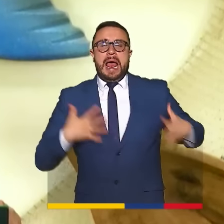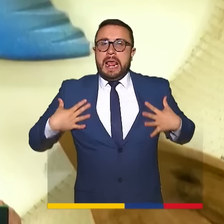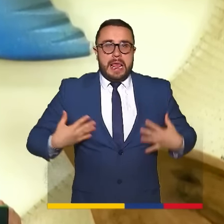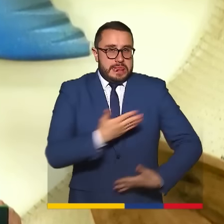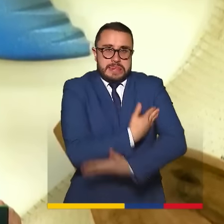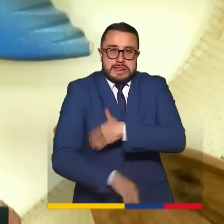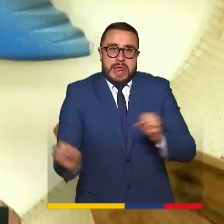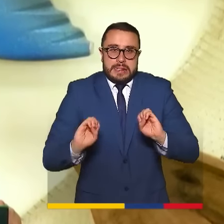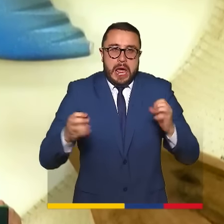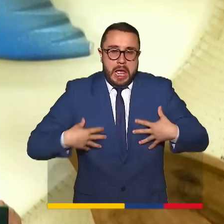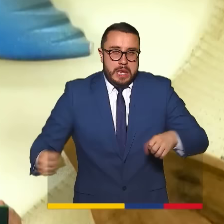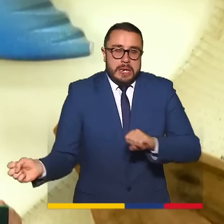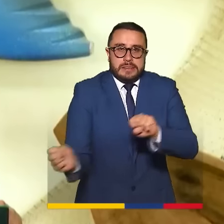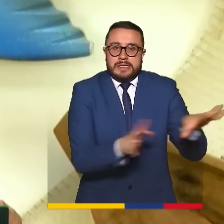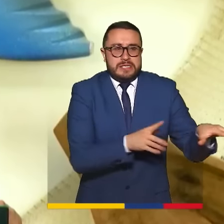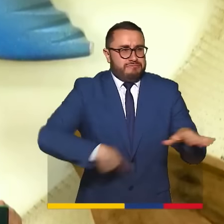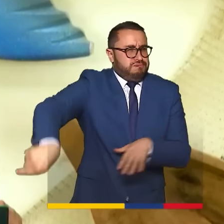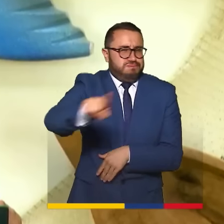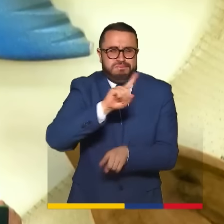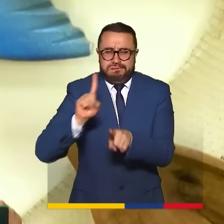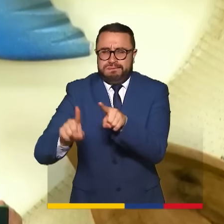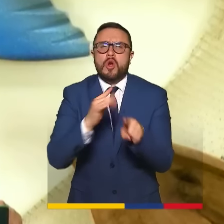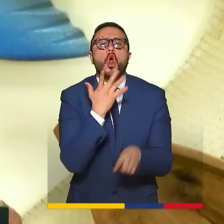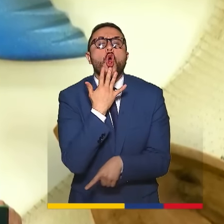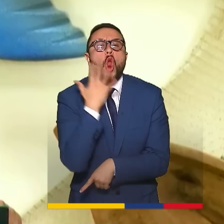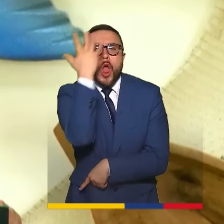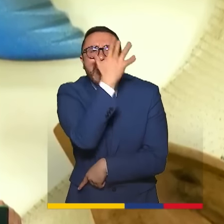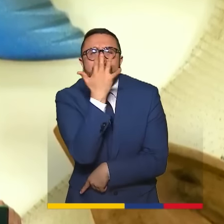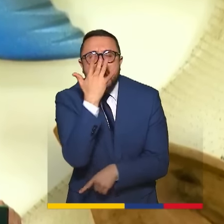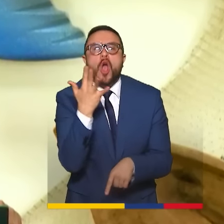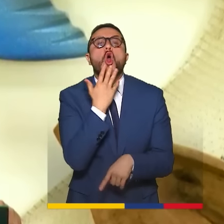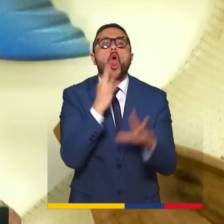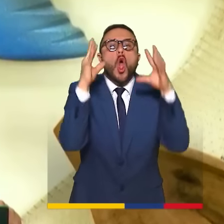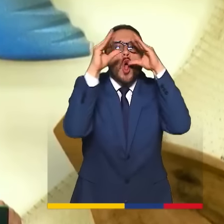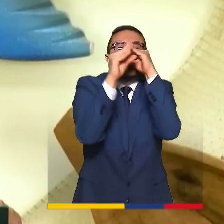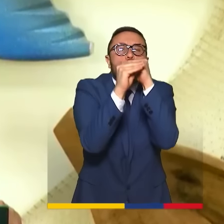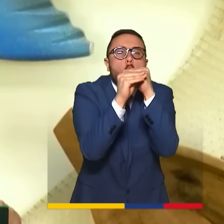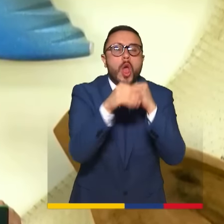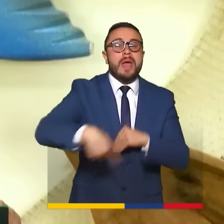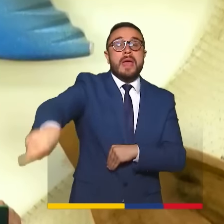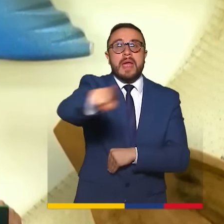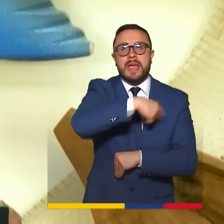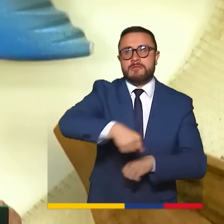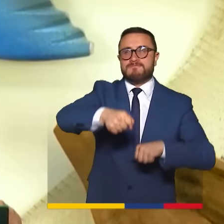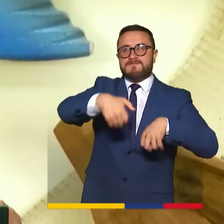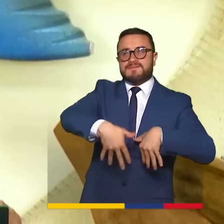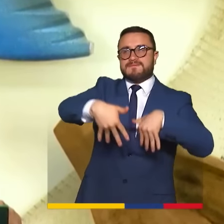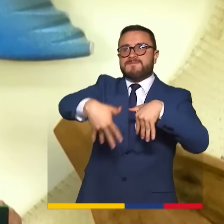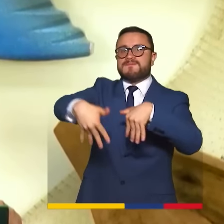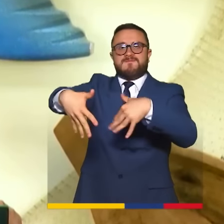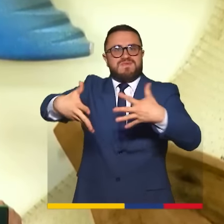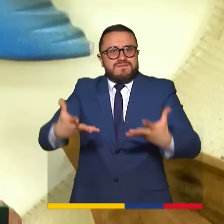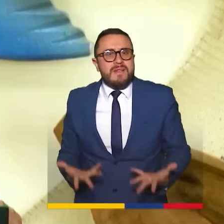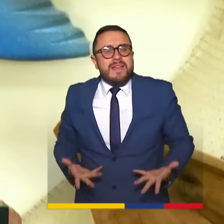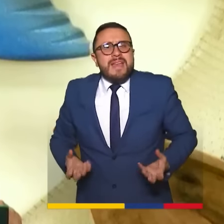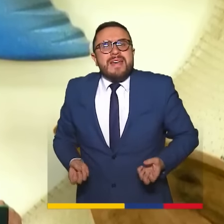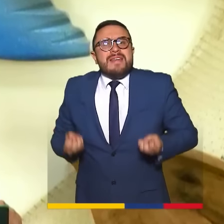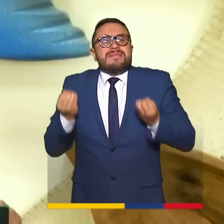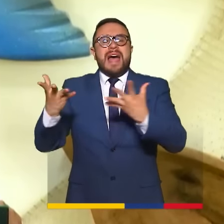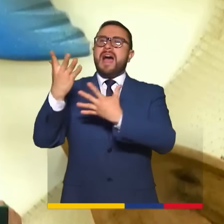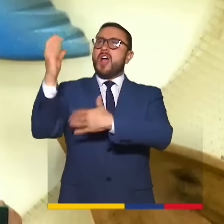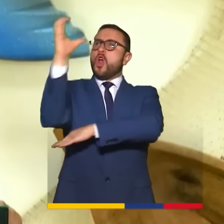camisa, de colores negros y oscuros, los que hicieron la libertad de Colombia,